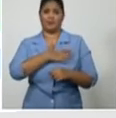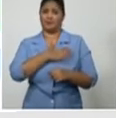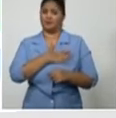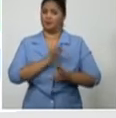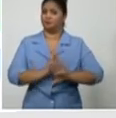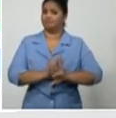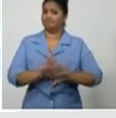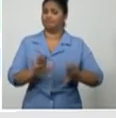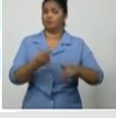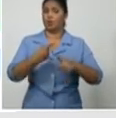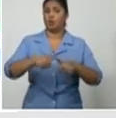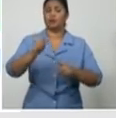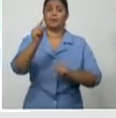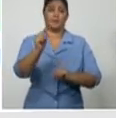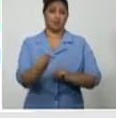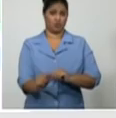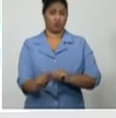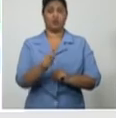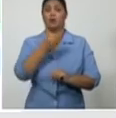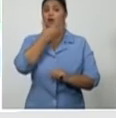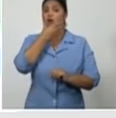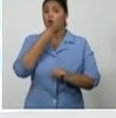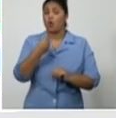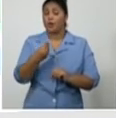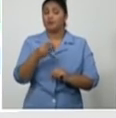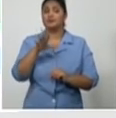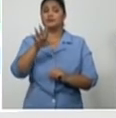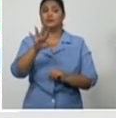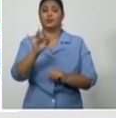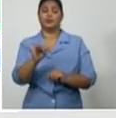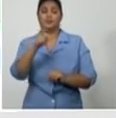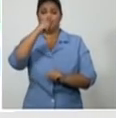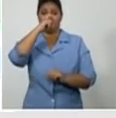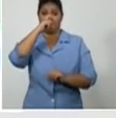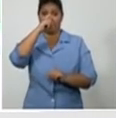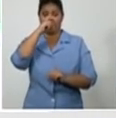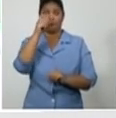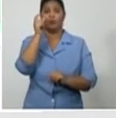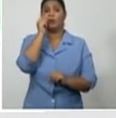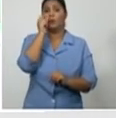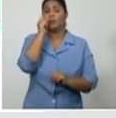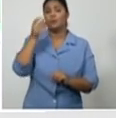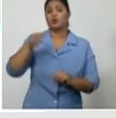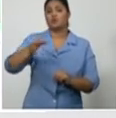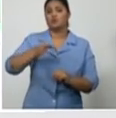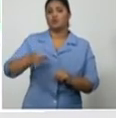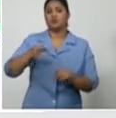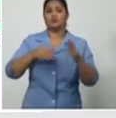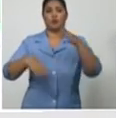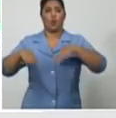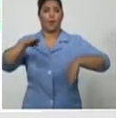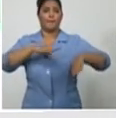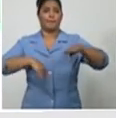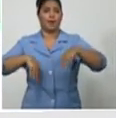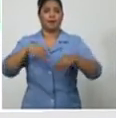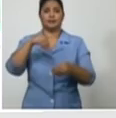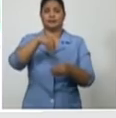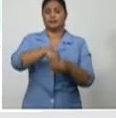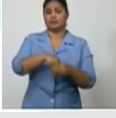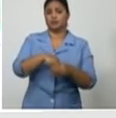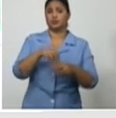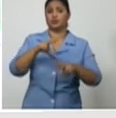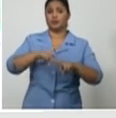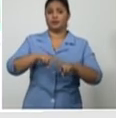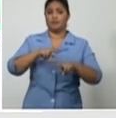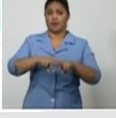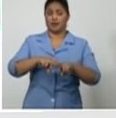Fallece un paciente joven, 57 años de edad, del municipio Playa, aquí en La Habana, contacto de un